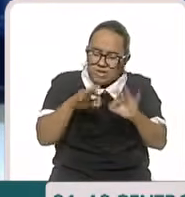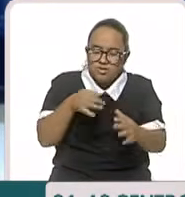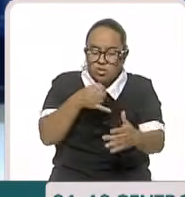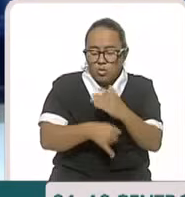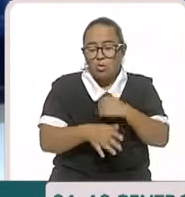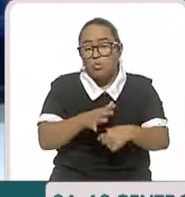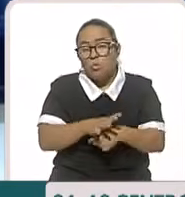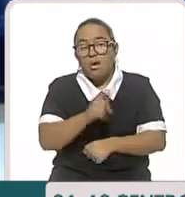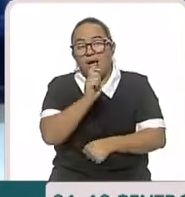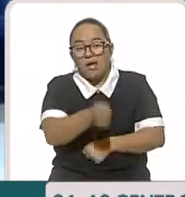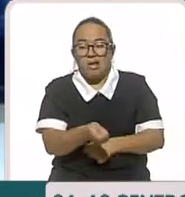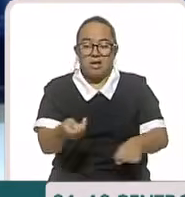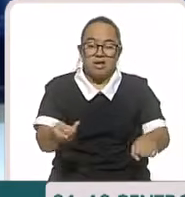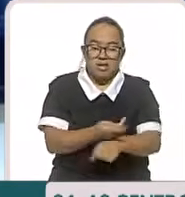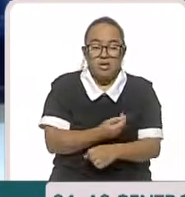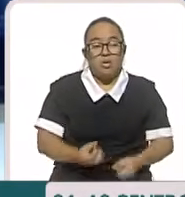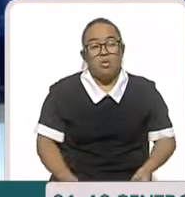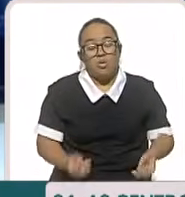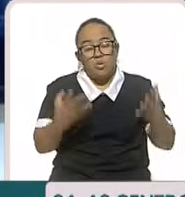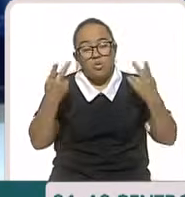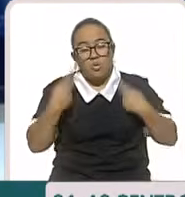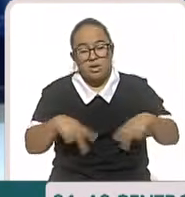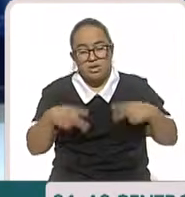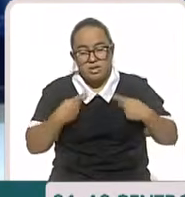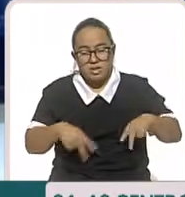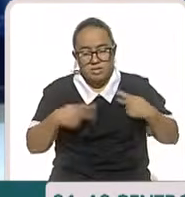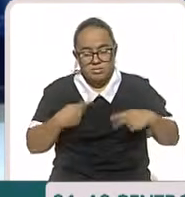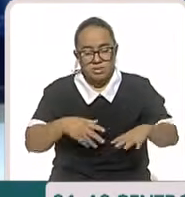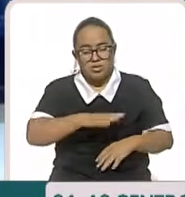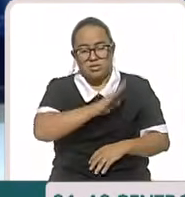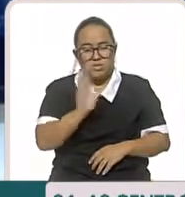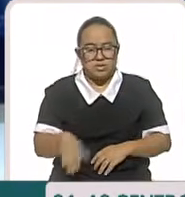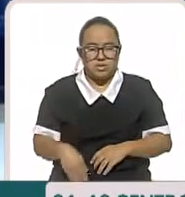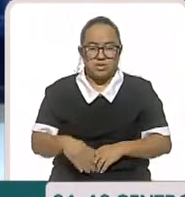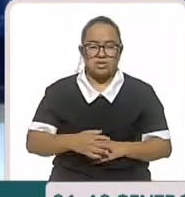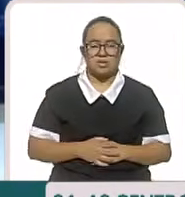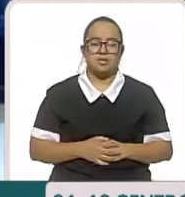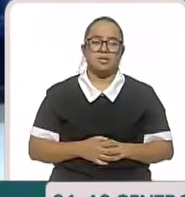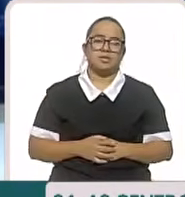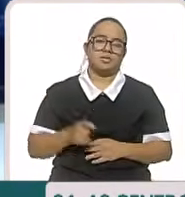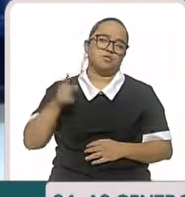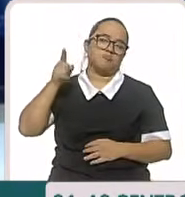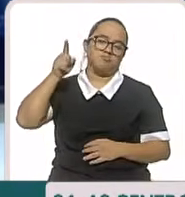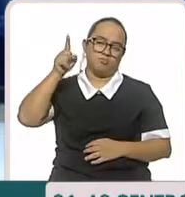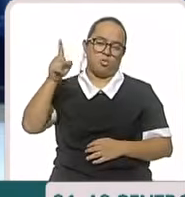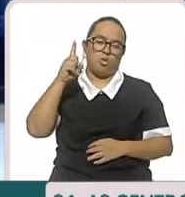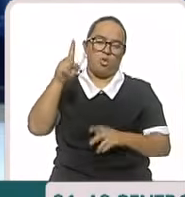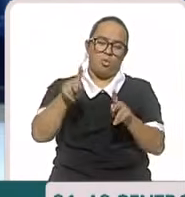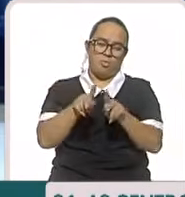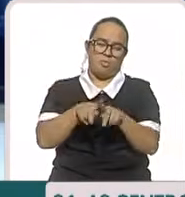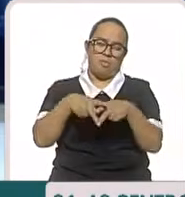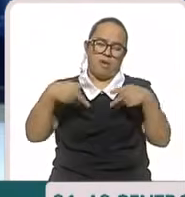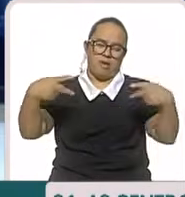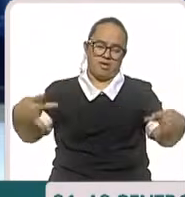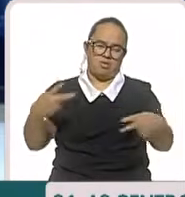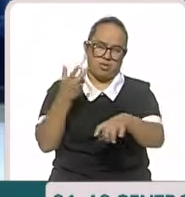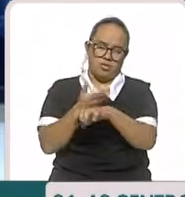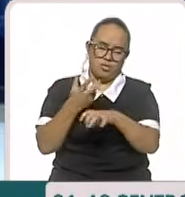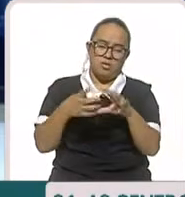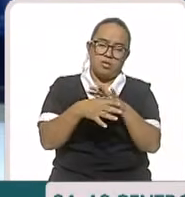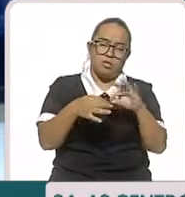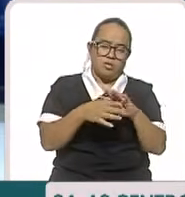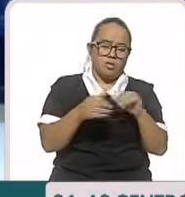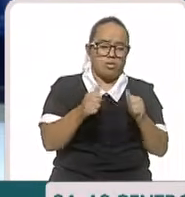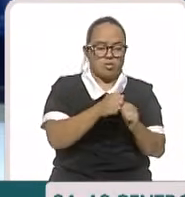hay un número que dio un periódico estadounidense citando a una fuente del gobierno venezolano, pero no tenemos un